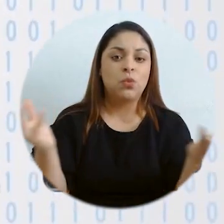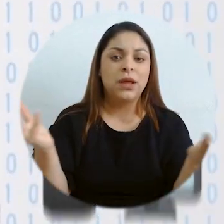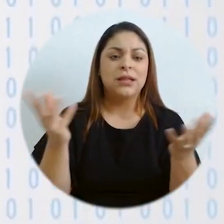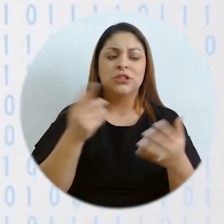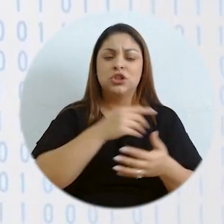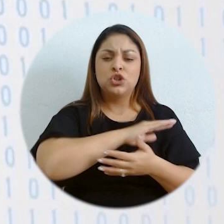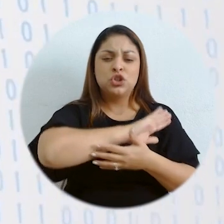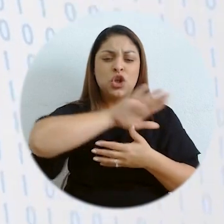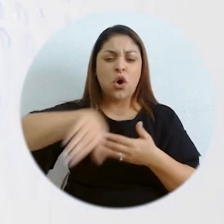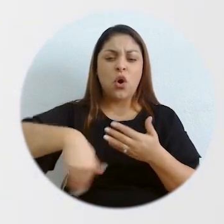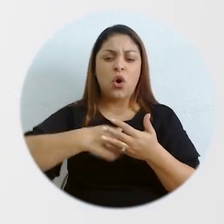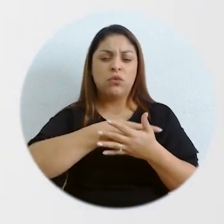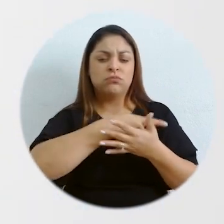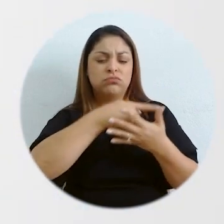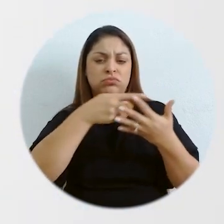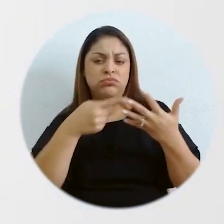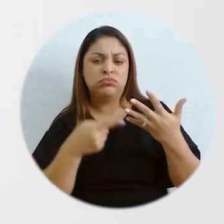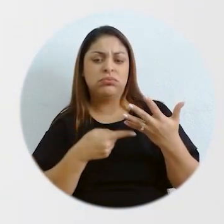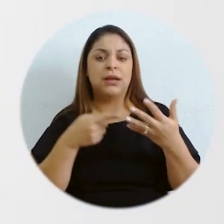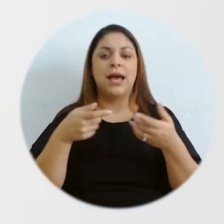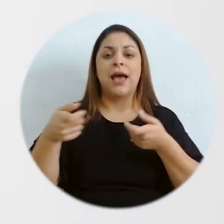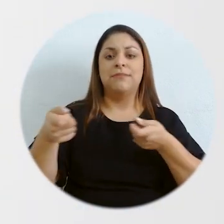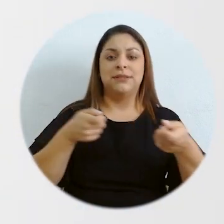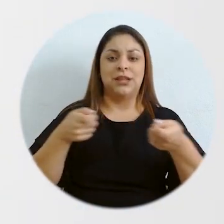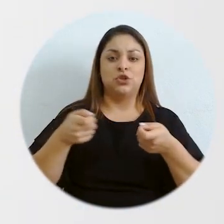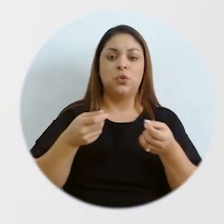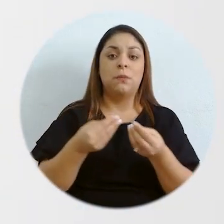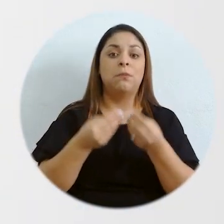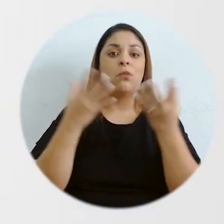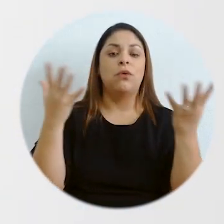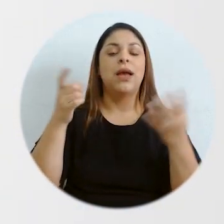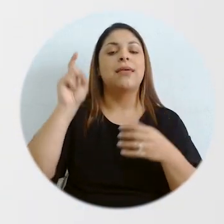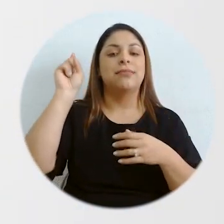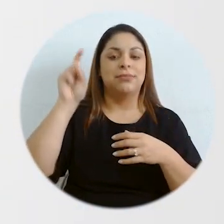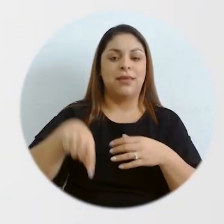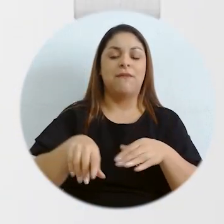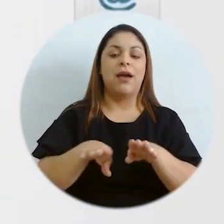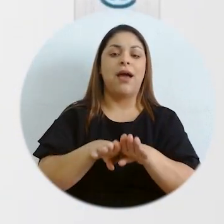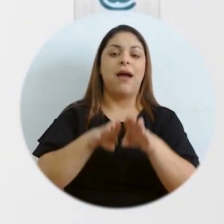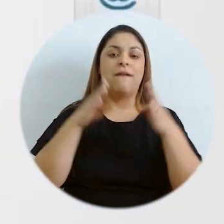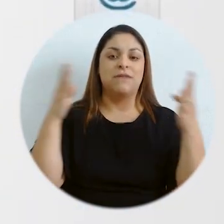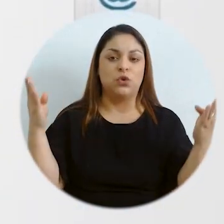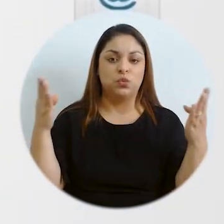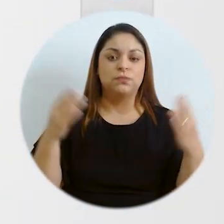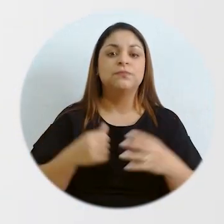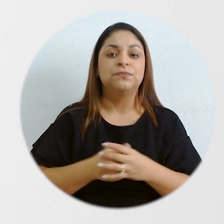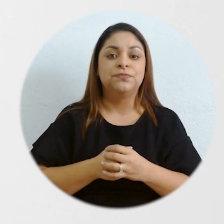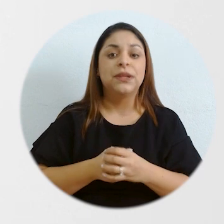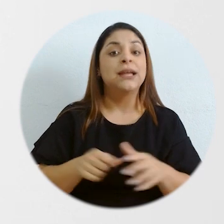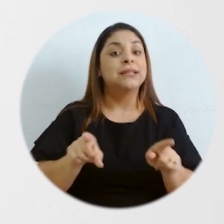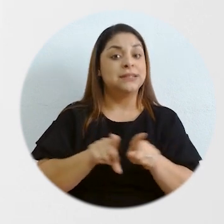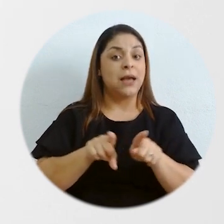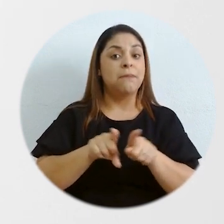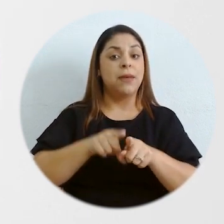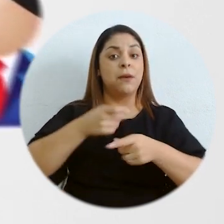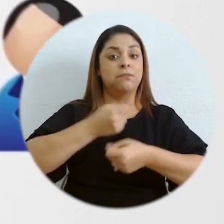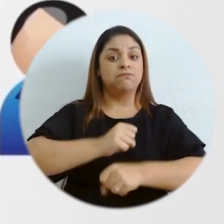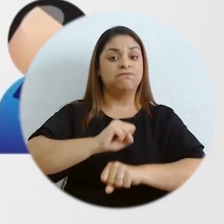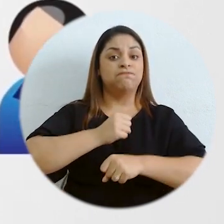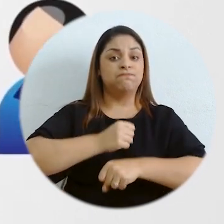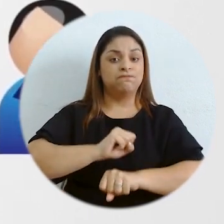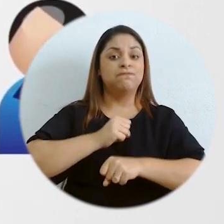poder público como tal, pero es una parte muy importante, ¿no?, de la administración pública. Y además los